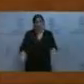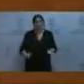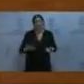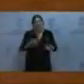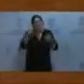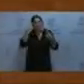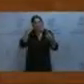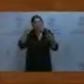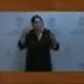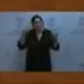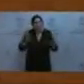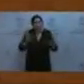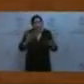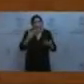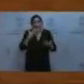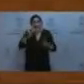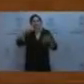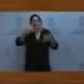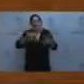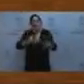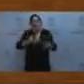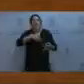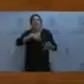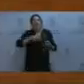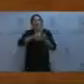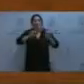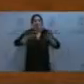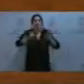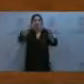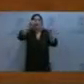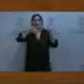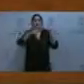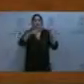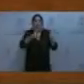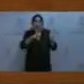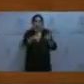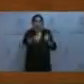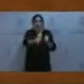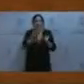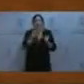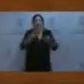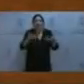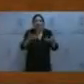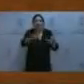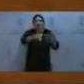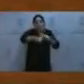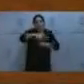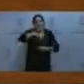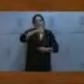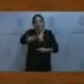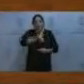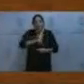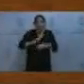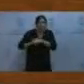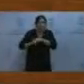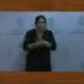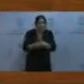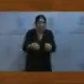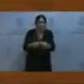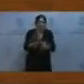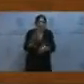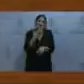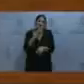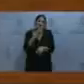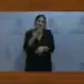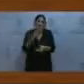es si se puede salvar la empresa o no porque sea viable, si podemos vender los activos o no, y lo demás son bromas, señora